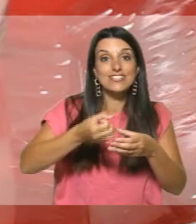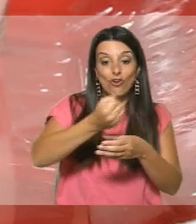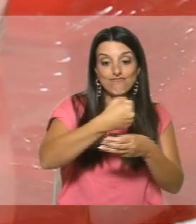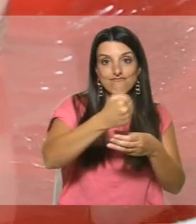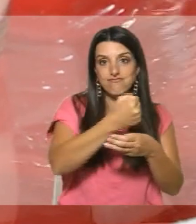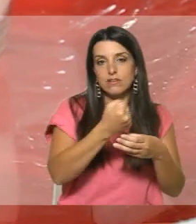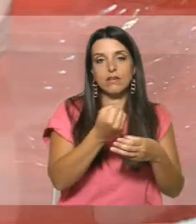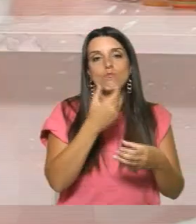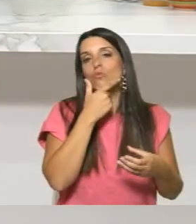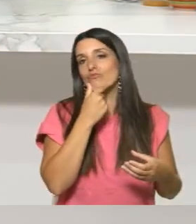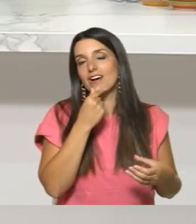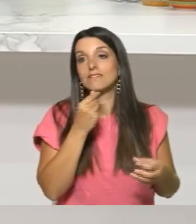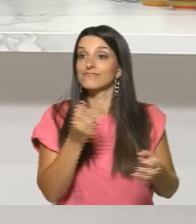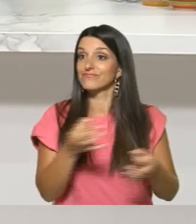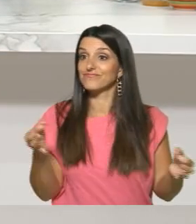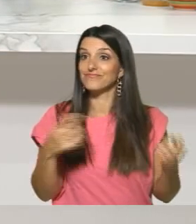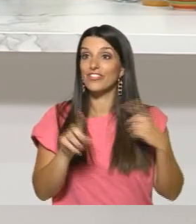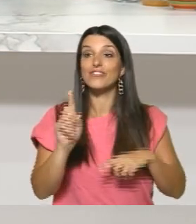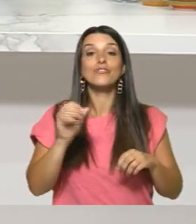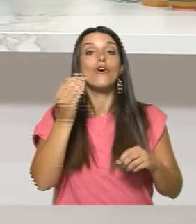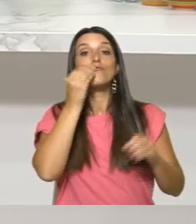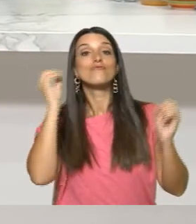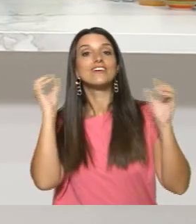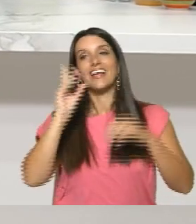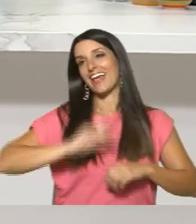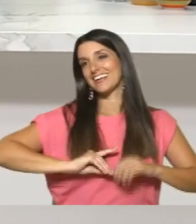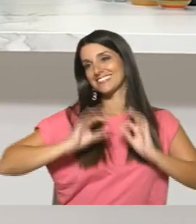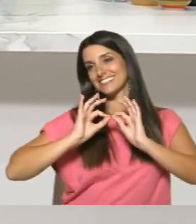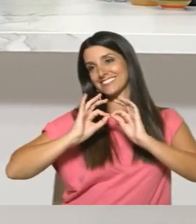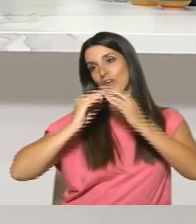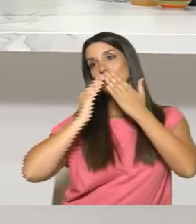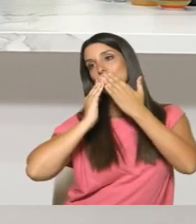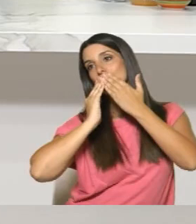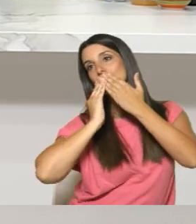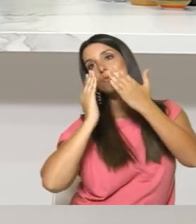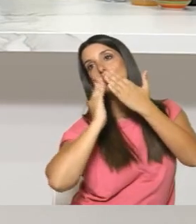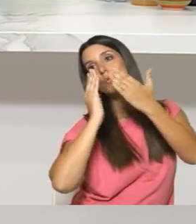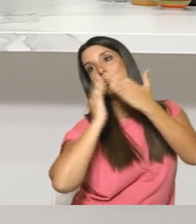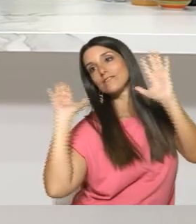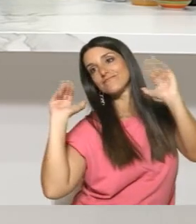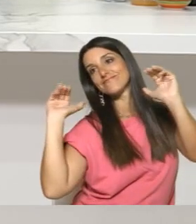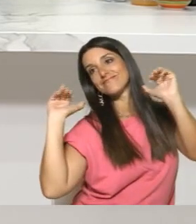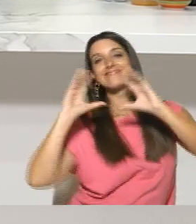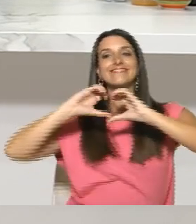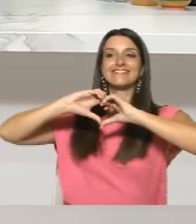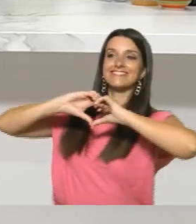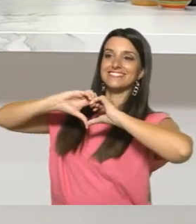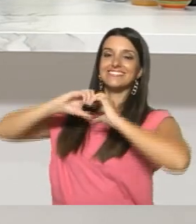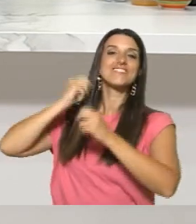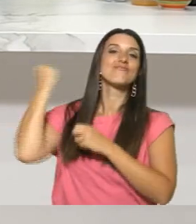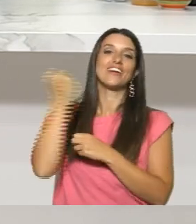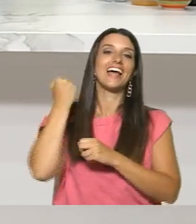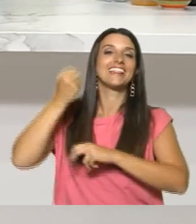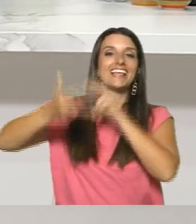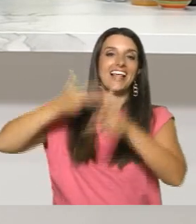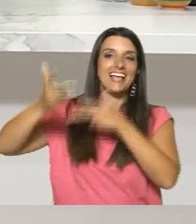tiene cero complicación. Excelente. Entonces, le mandamos un beso a Dai, que está acá con nosotros también, nuestra compañera. Es un momento importante que esté